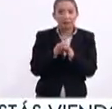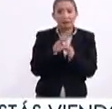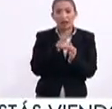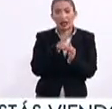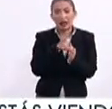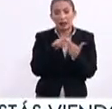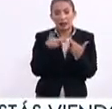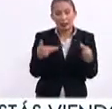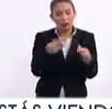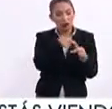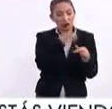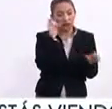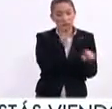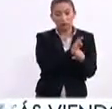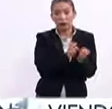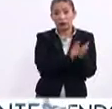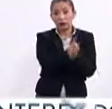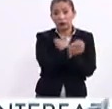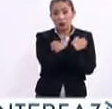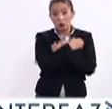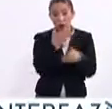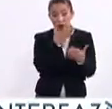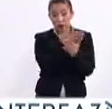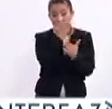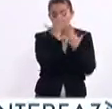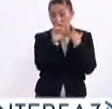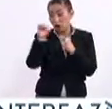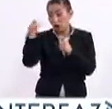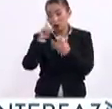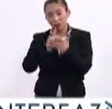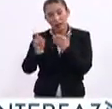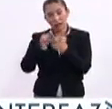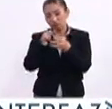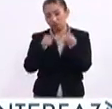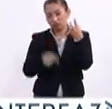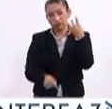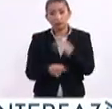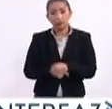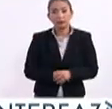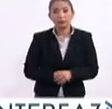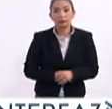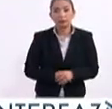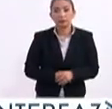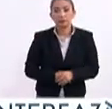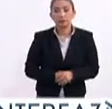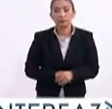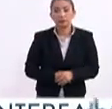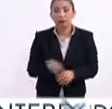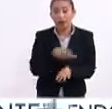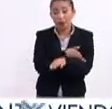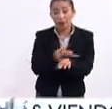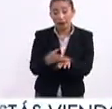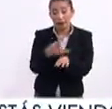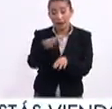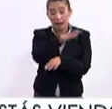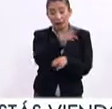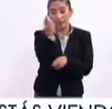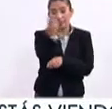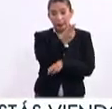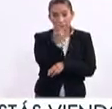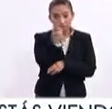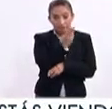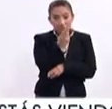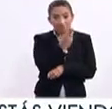a garantizar el derecho a la educación y los demás derechos para todos. Entonces, Así es. en las familias